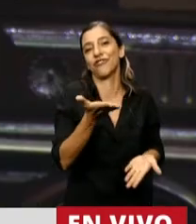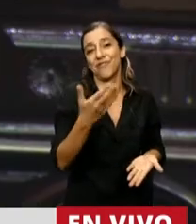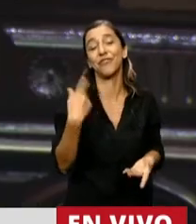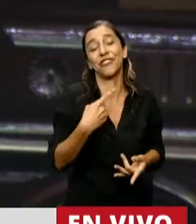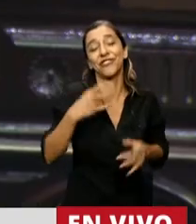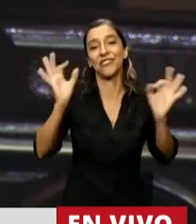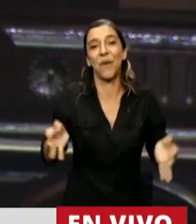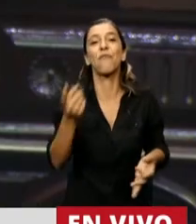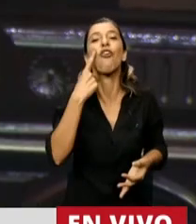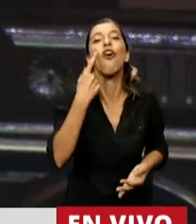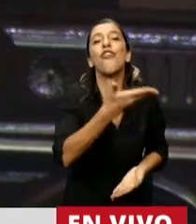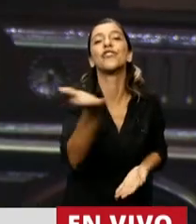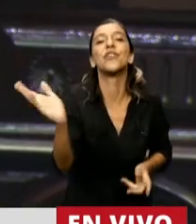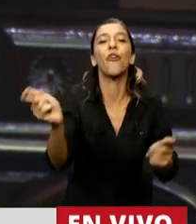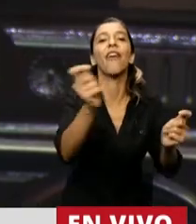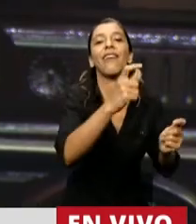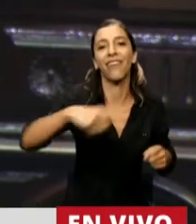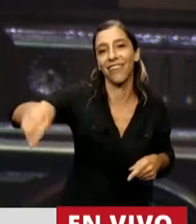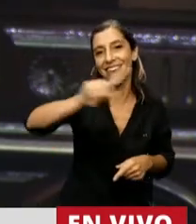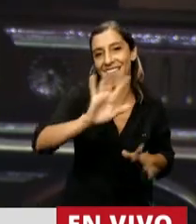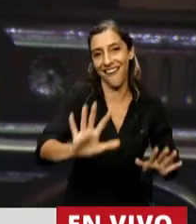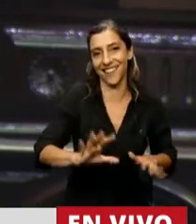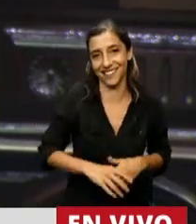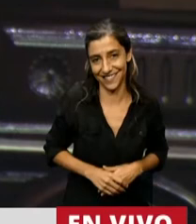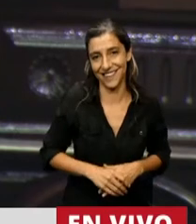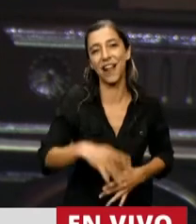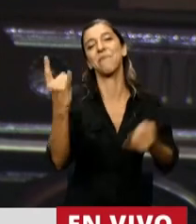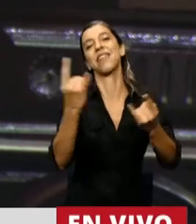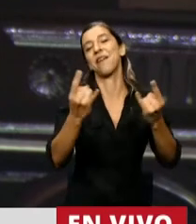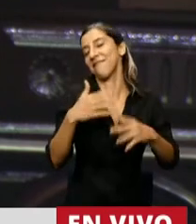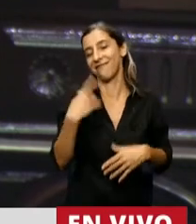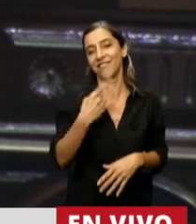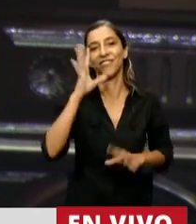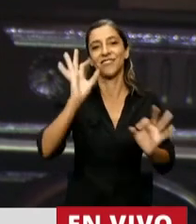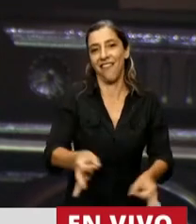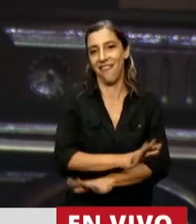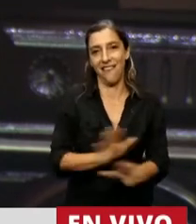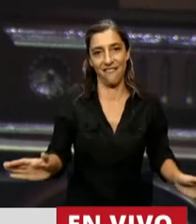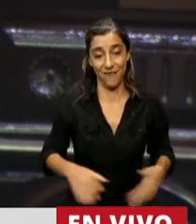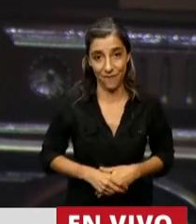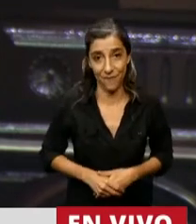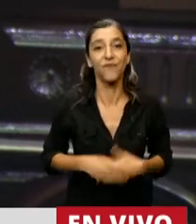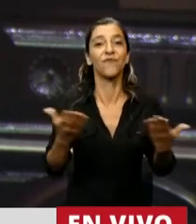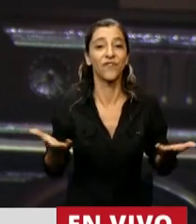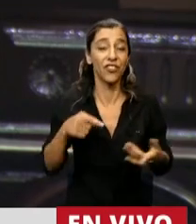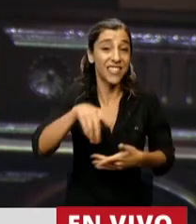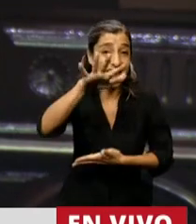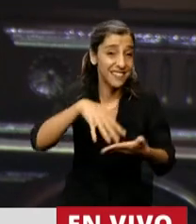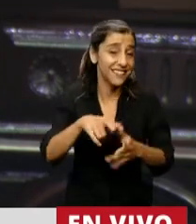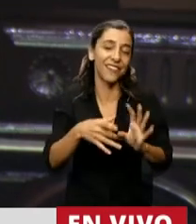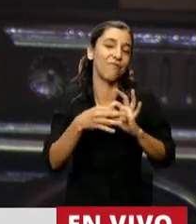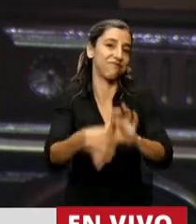sí, sabemos muy bien quiénes son los malvados, no nos vamos a dejar mentir. El relato es